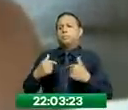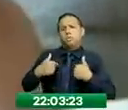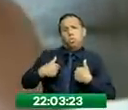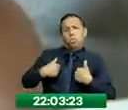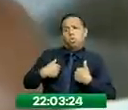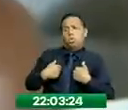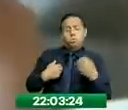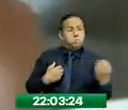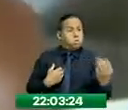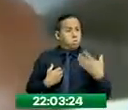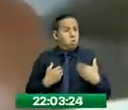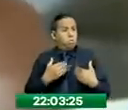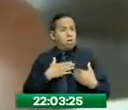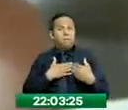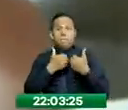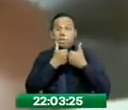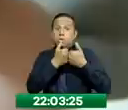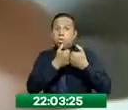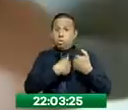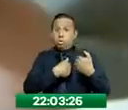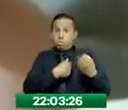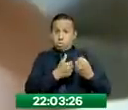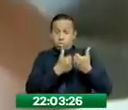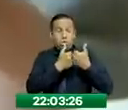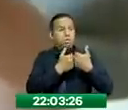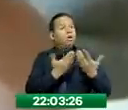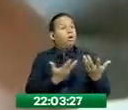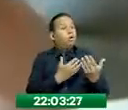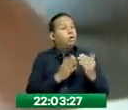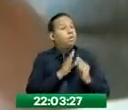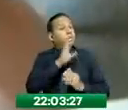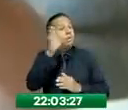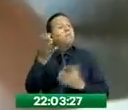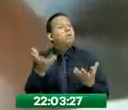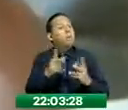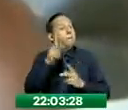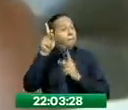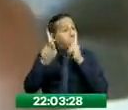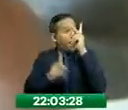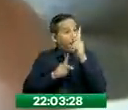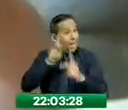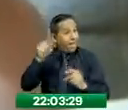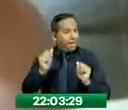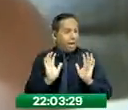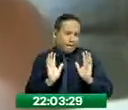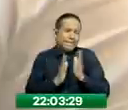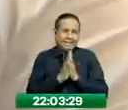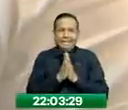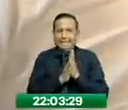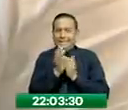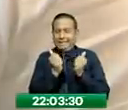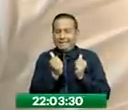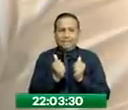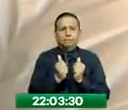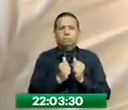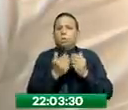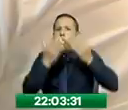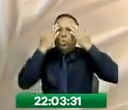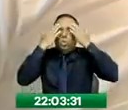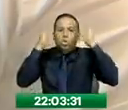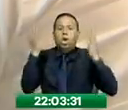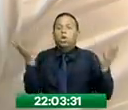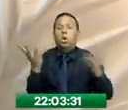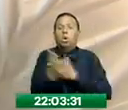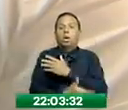porque me mostró una imagen de que íbamos a la playa pero desconocía el destino su abogado indica que el delito